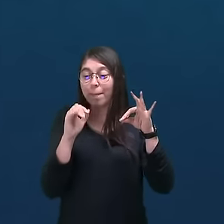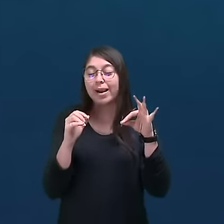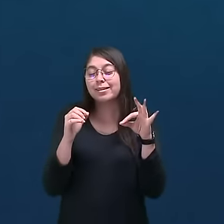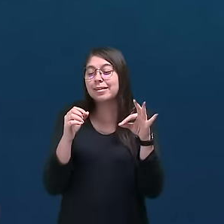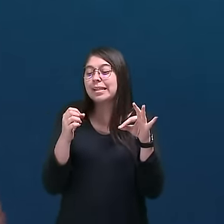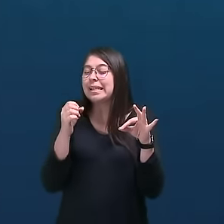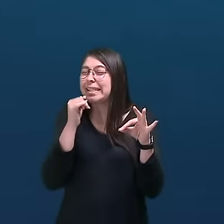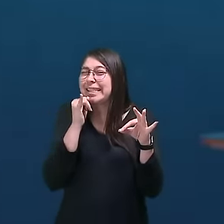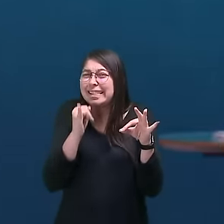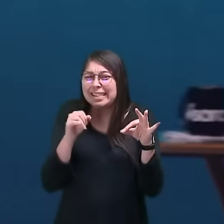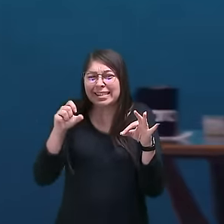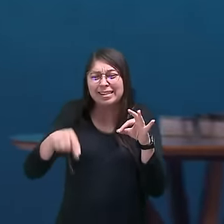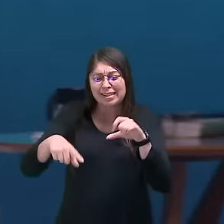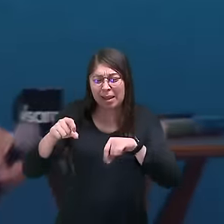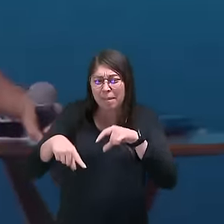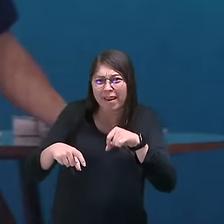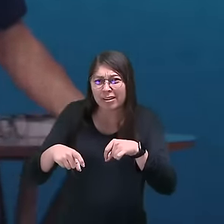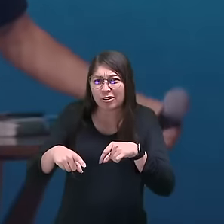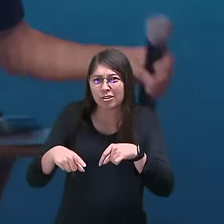simiente.